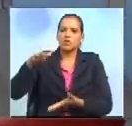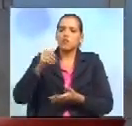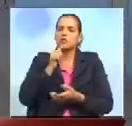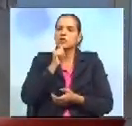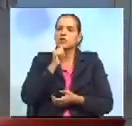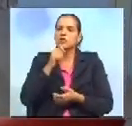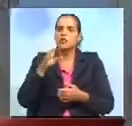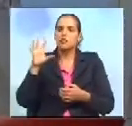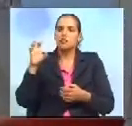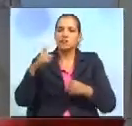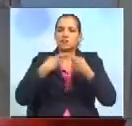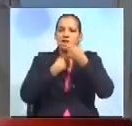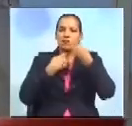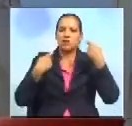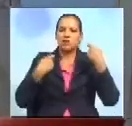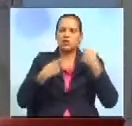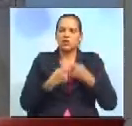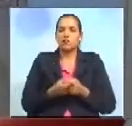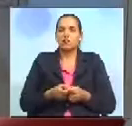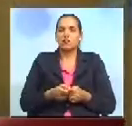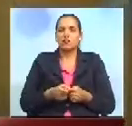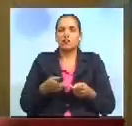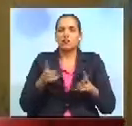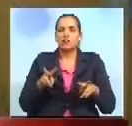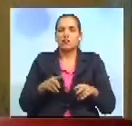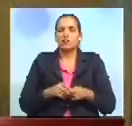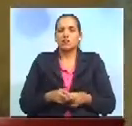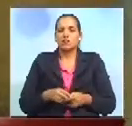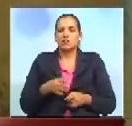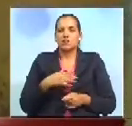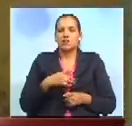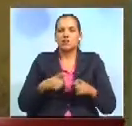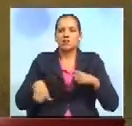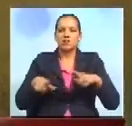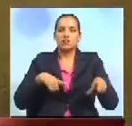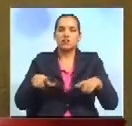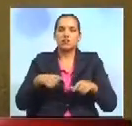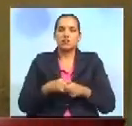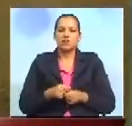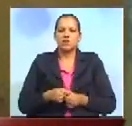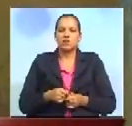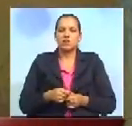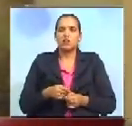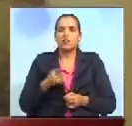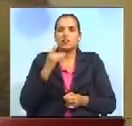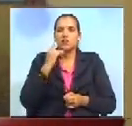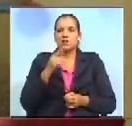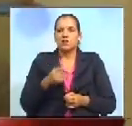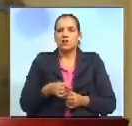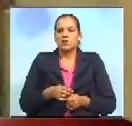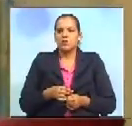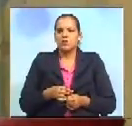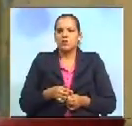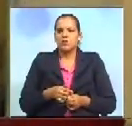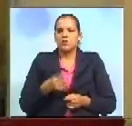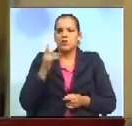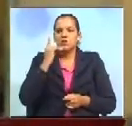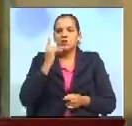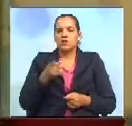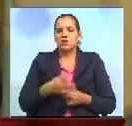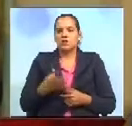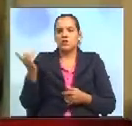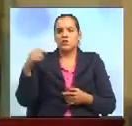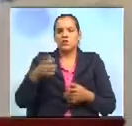de la 15 de marzo, que dejó sin agua también a sectores como Los Tulipanes, Concordia, entre otros, envíen